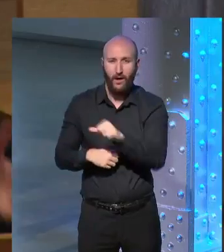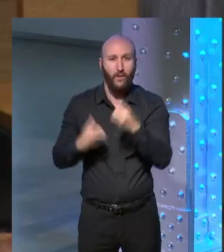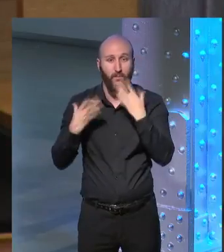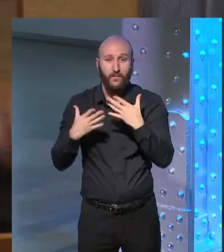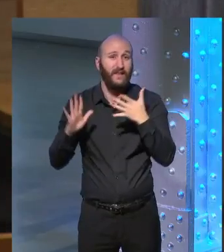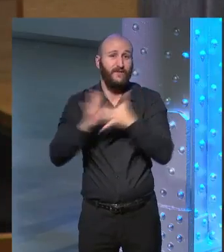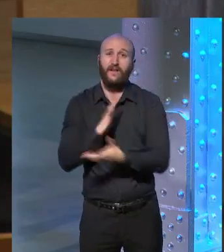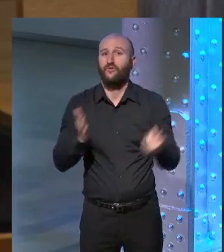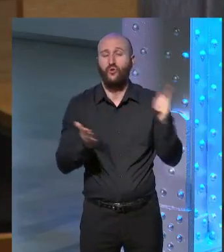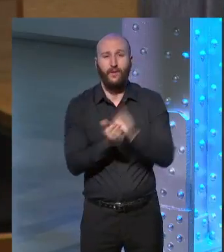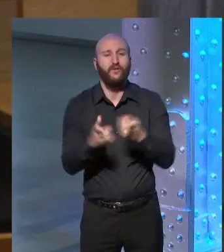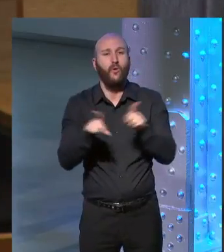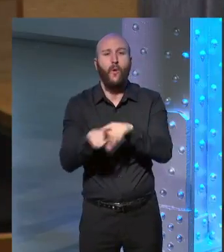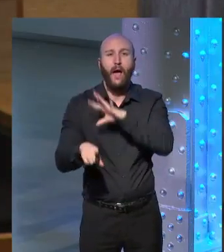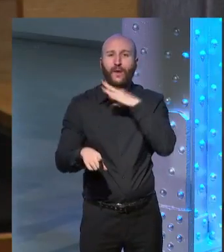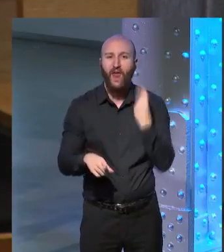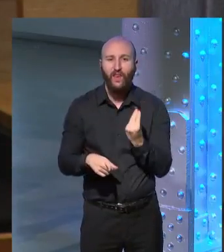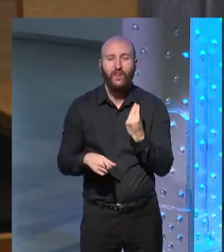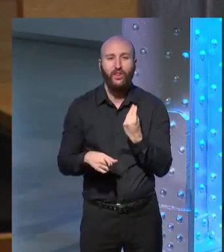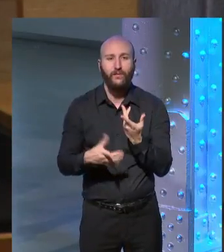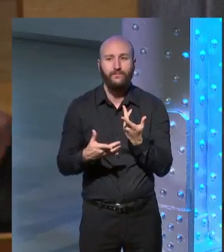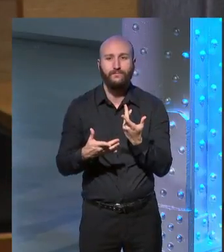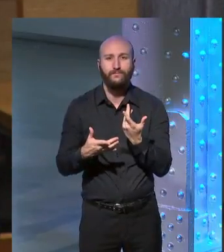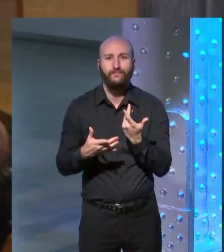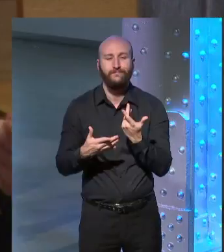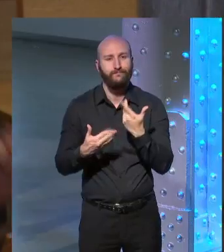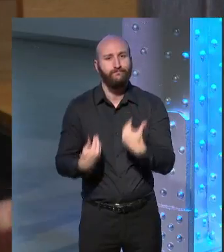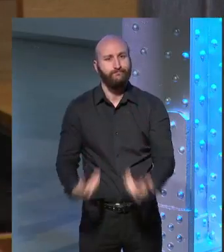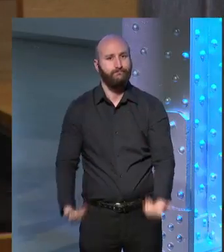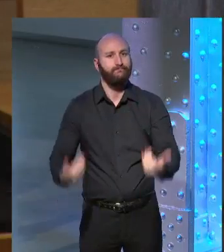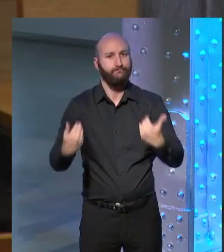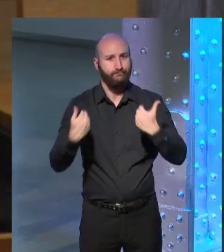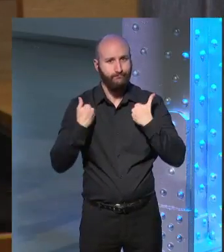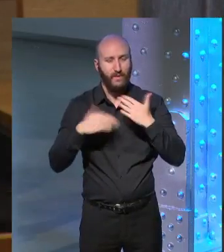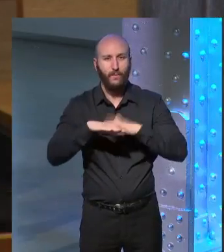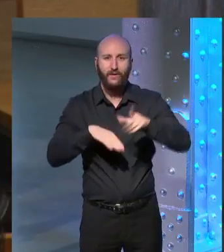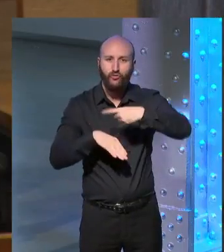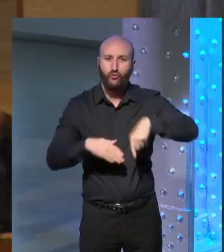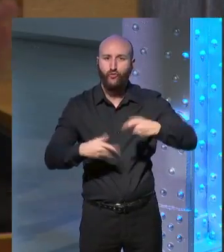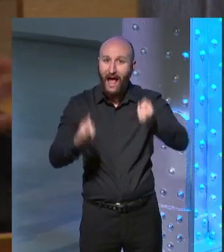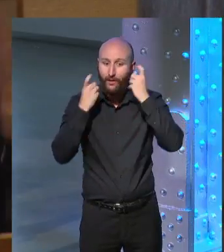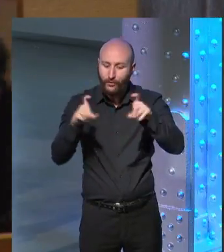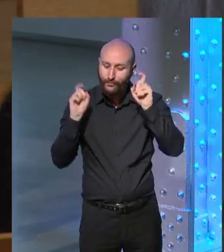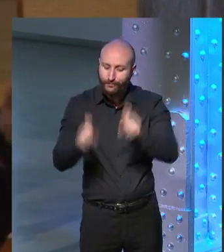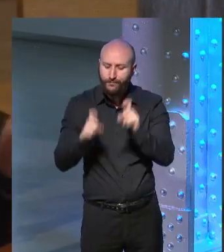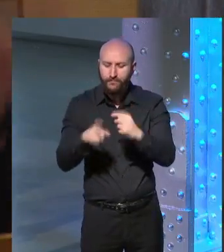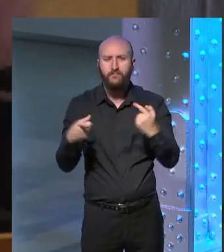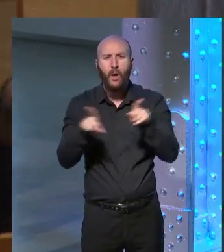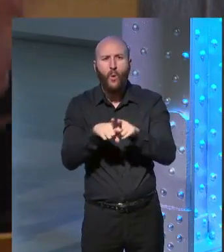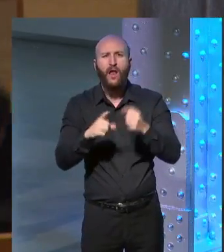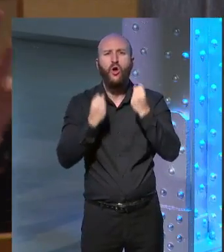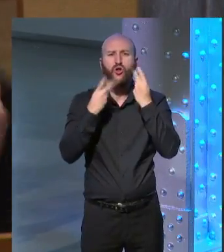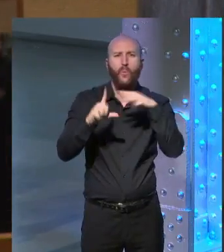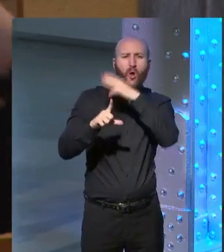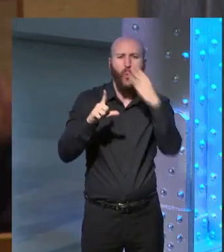Vuelve a ser lo mismo, son las habilidades que tenemos esa responsabilidad de darles a los alumnos. No tanto decirles qué número de páginas